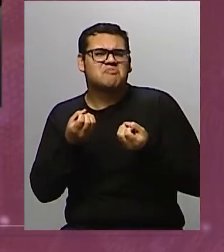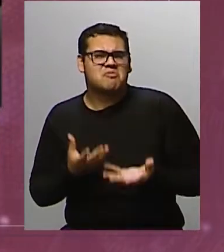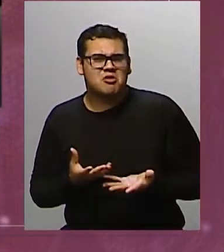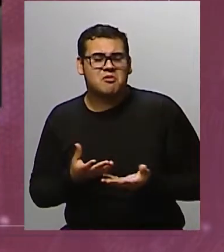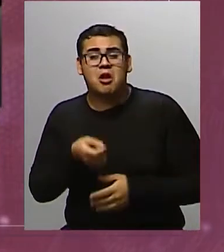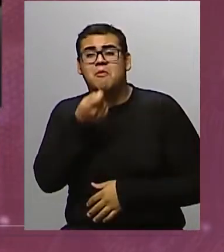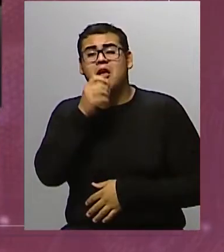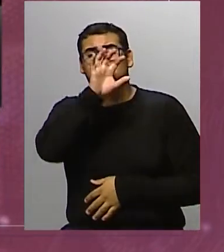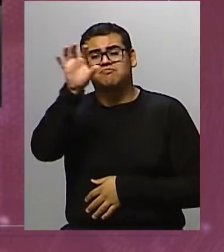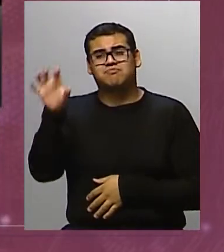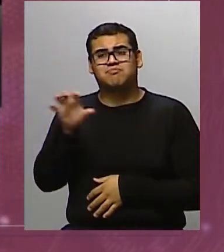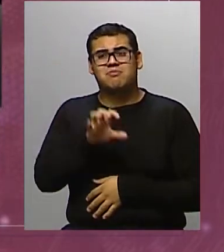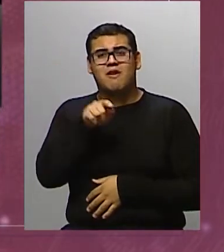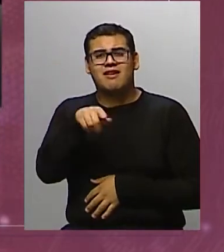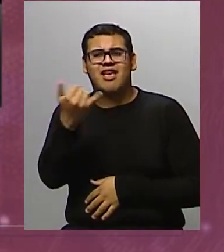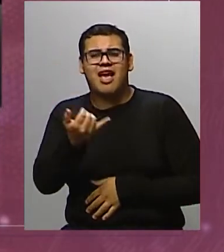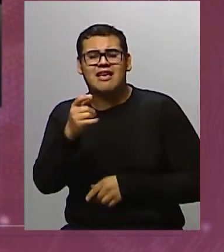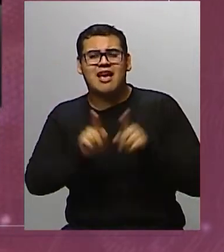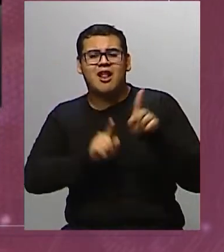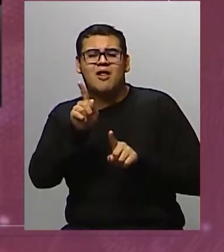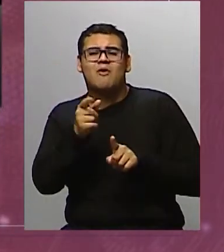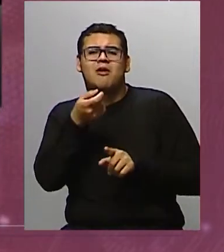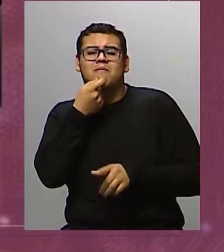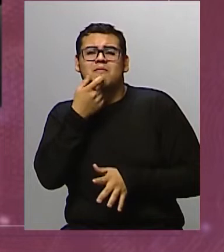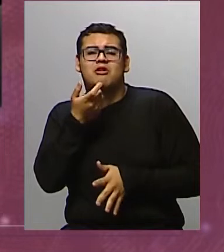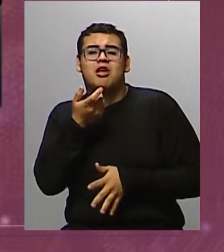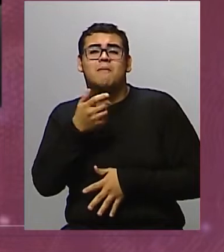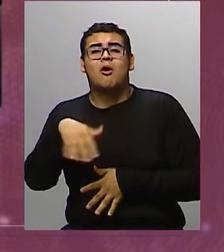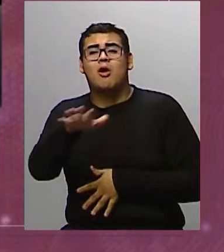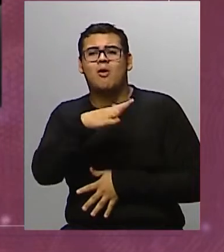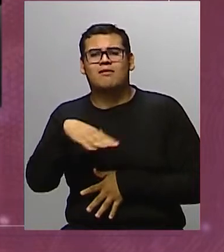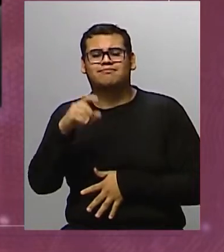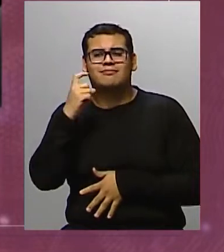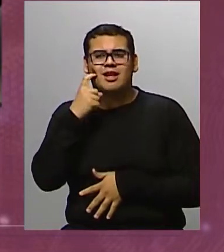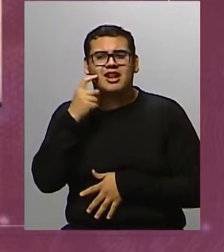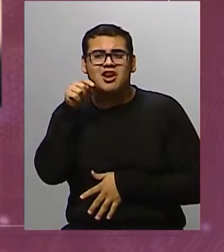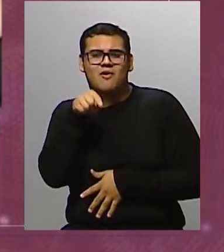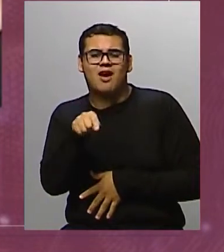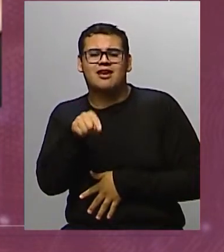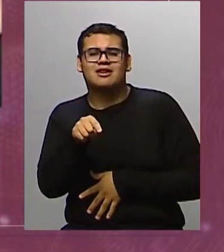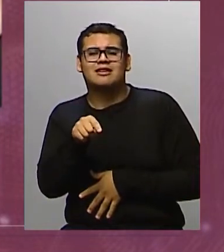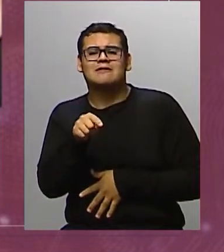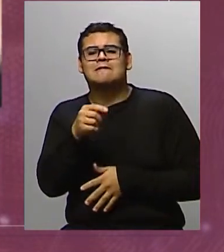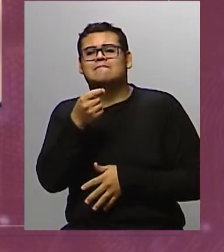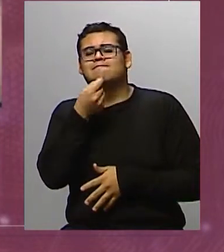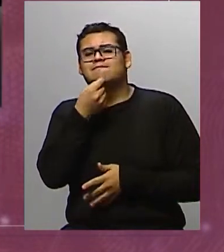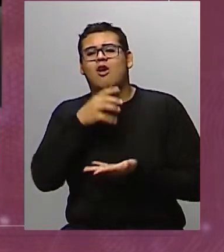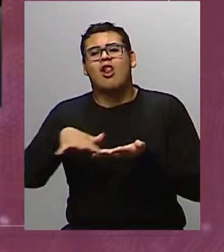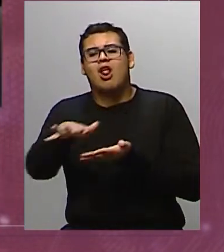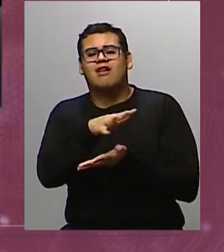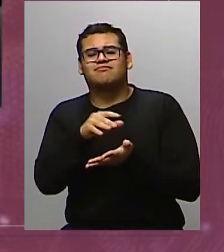provincias específicamente. Veíamos información, por ejemplo, de la provincia de Entre Ríos, donde los sectores productivos decían que, bueno, pensando que es una